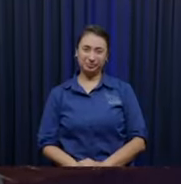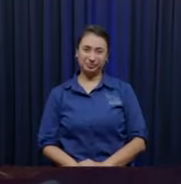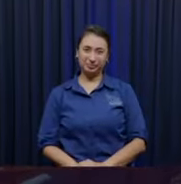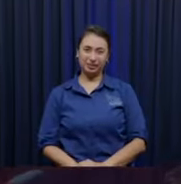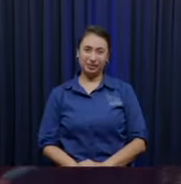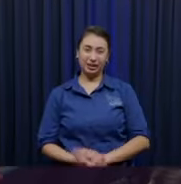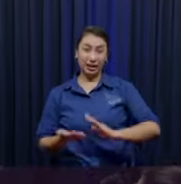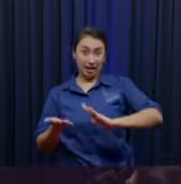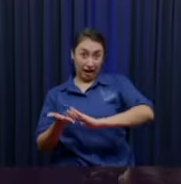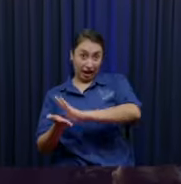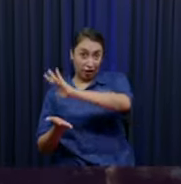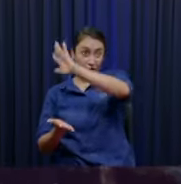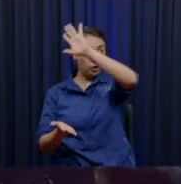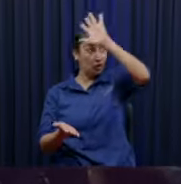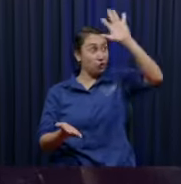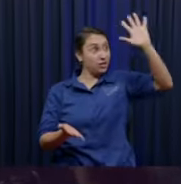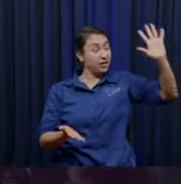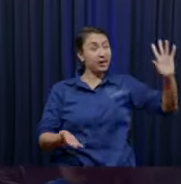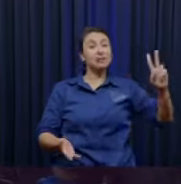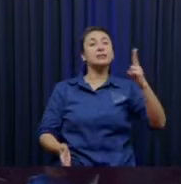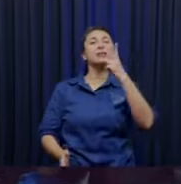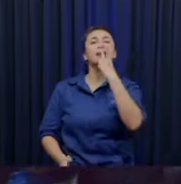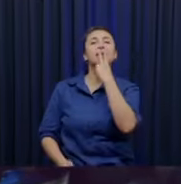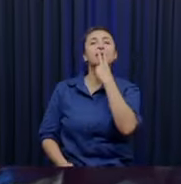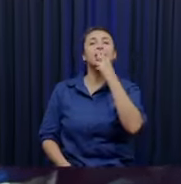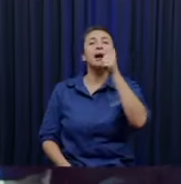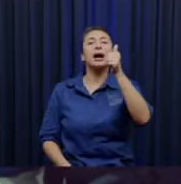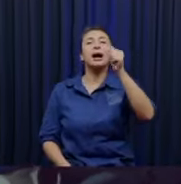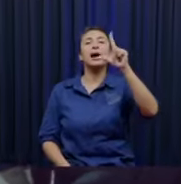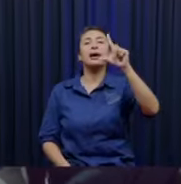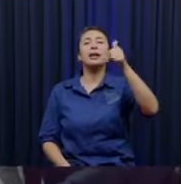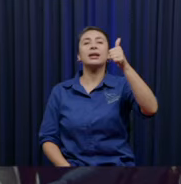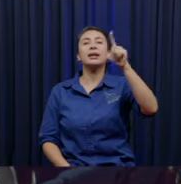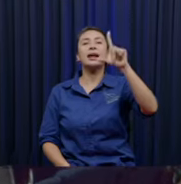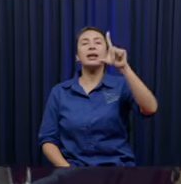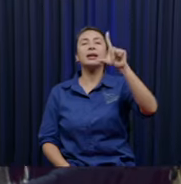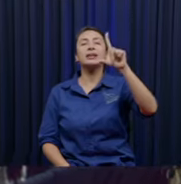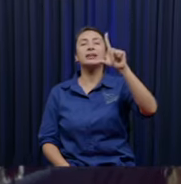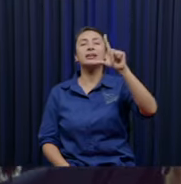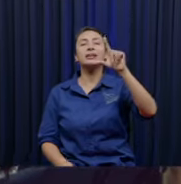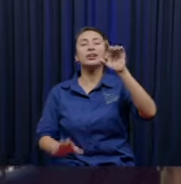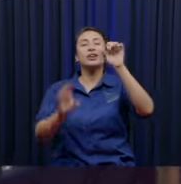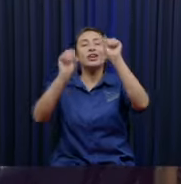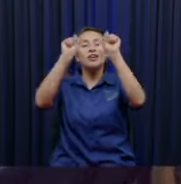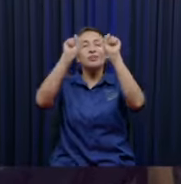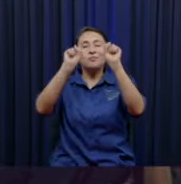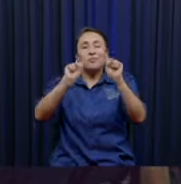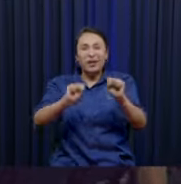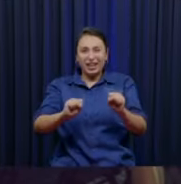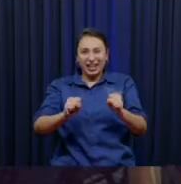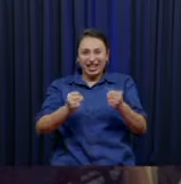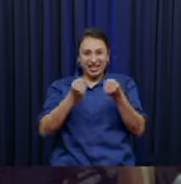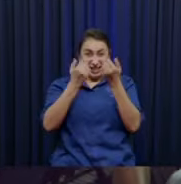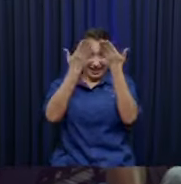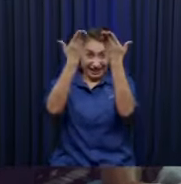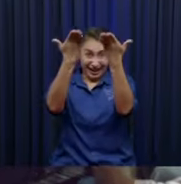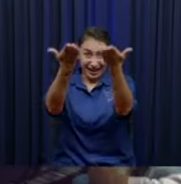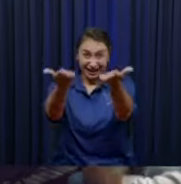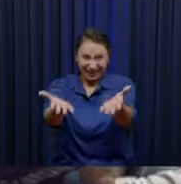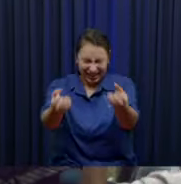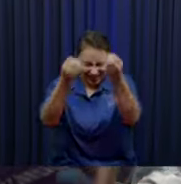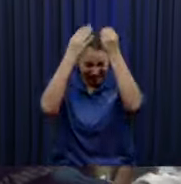La gloria halal sea sobre tu vida. Que puedas en la intimidad de tu casa y de tu oración, porque